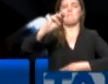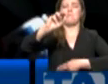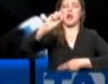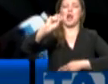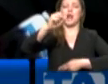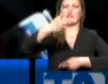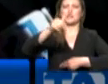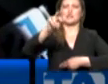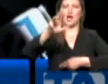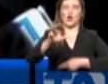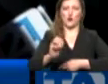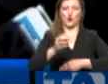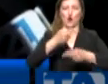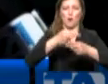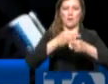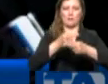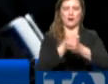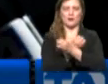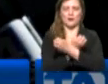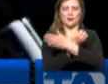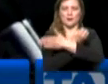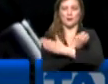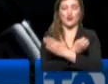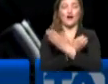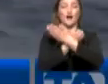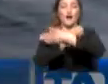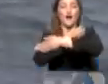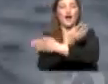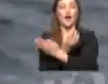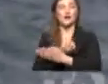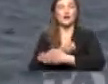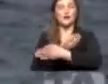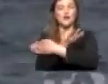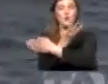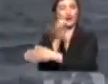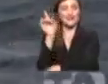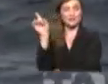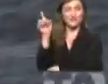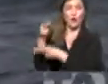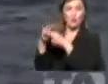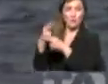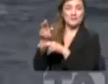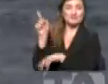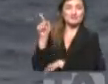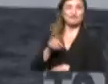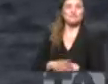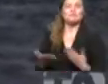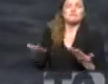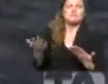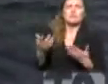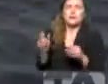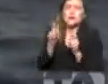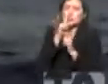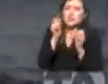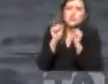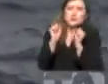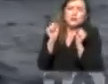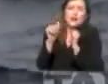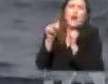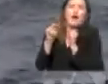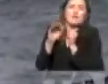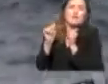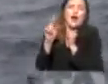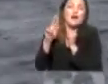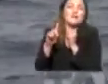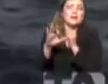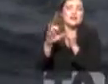hemos bautizado a esta ballena con el nombre macharo. Las viajeras del sur llegan desde la Antártida, recorren kilómetros hasta